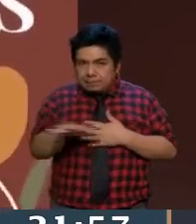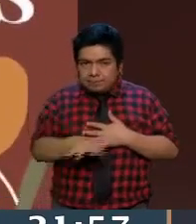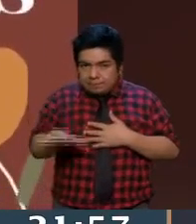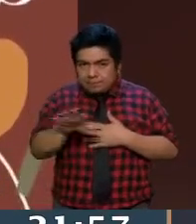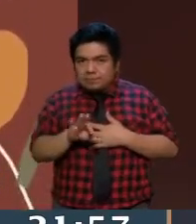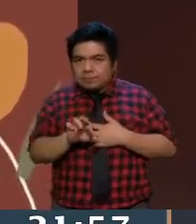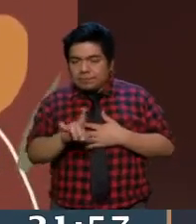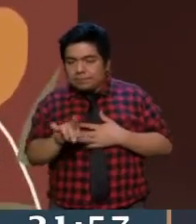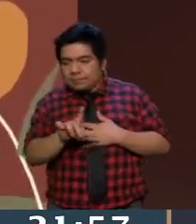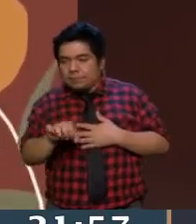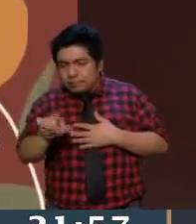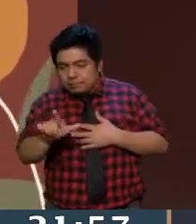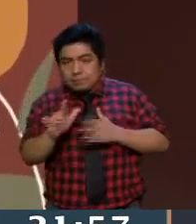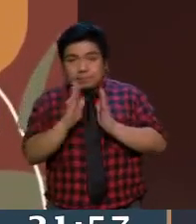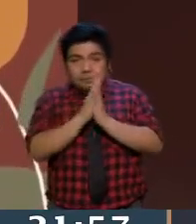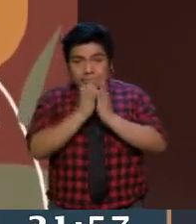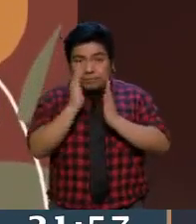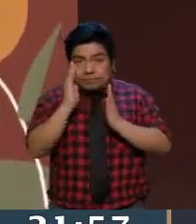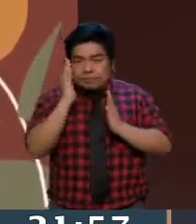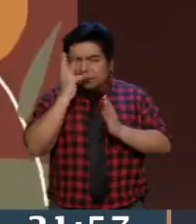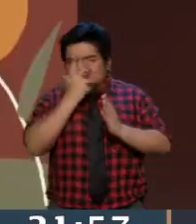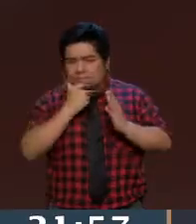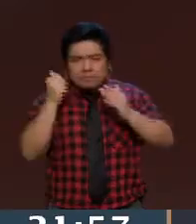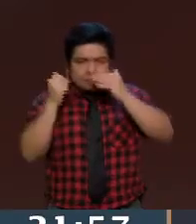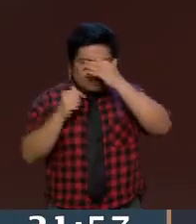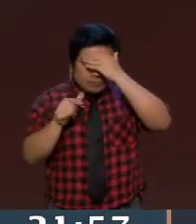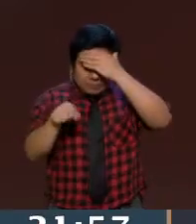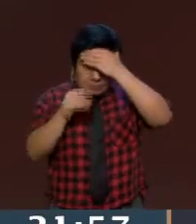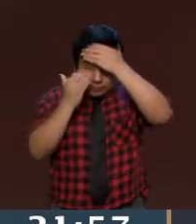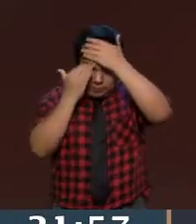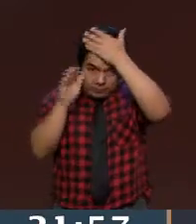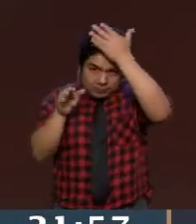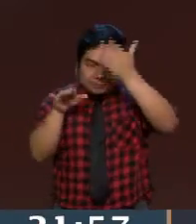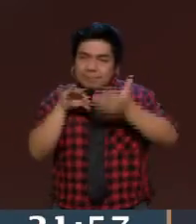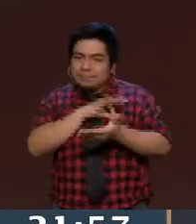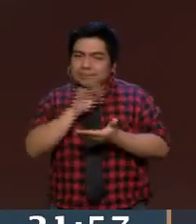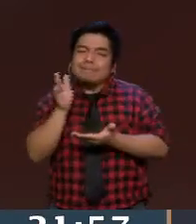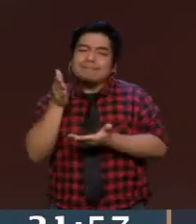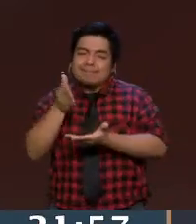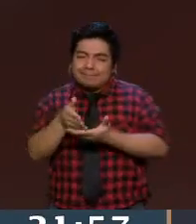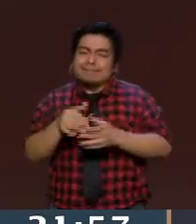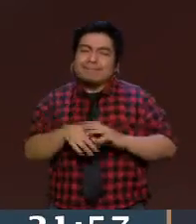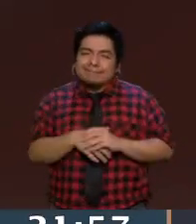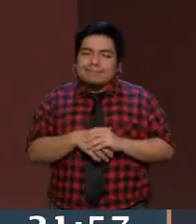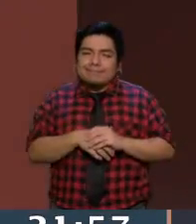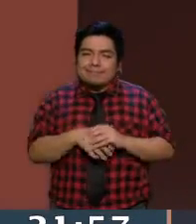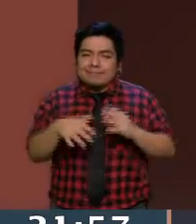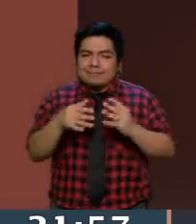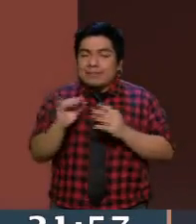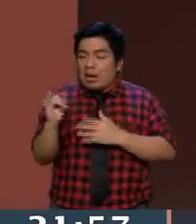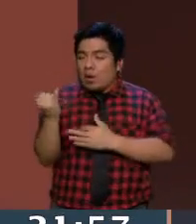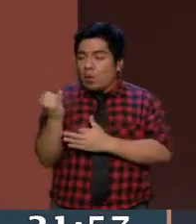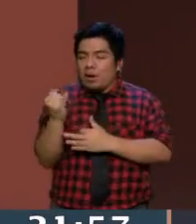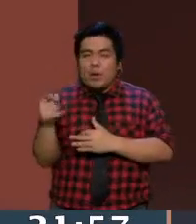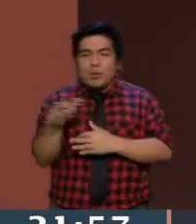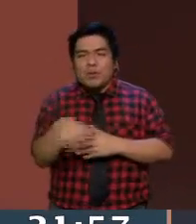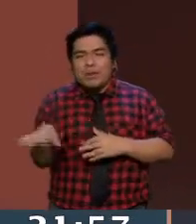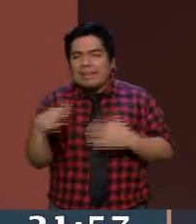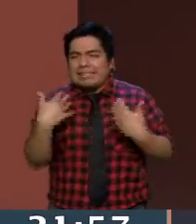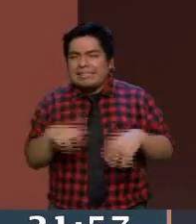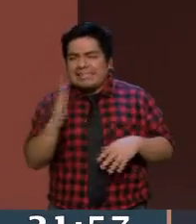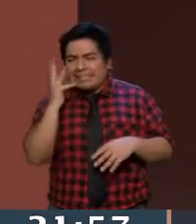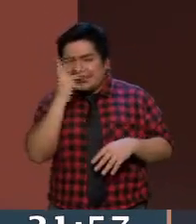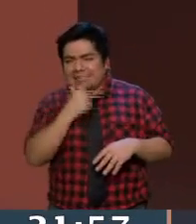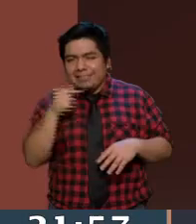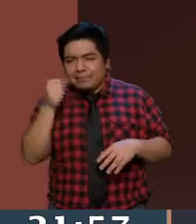Fernández Leal, que es una librería también bellísima que si no conocen vale la pena ir a verla. Tiene un jardincito espectacular.